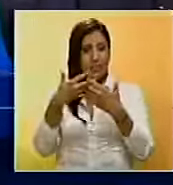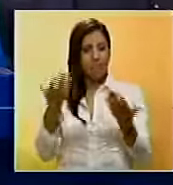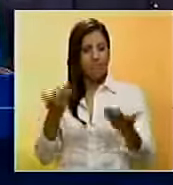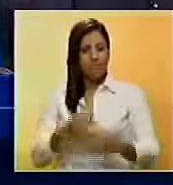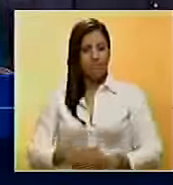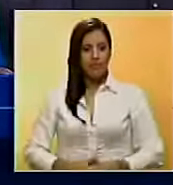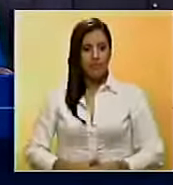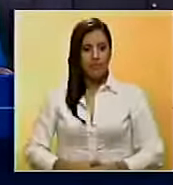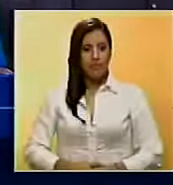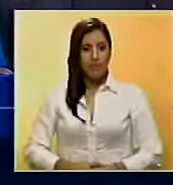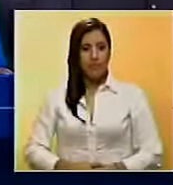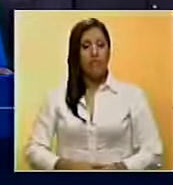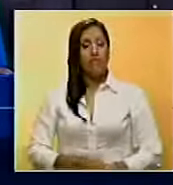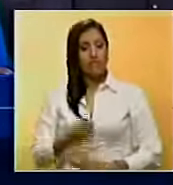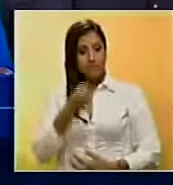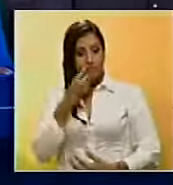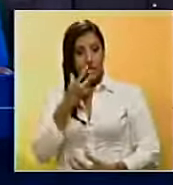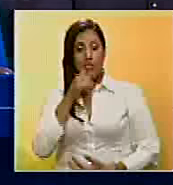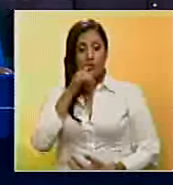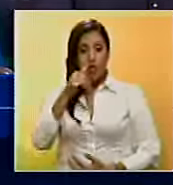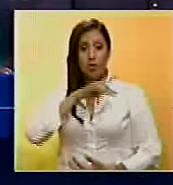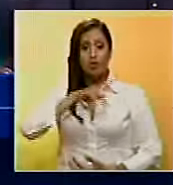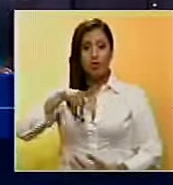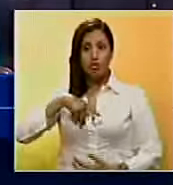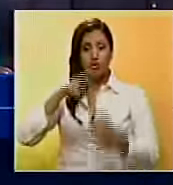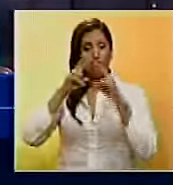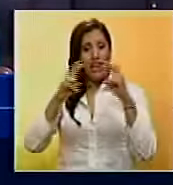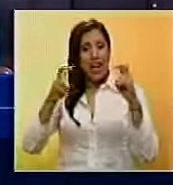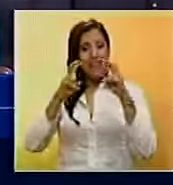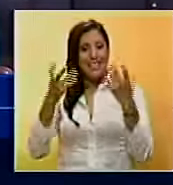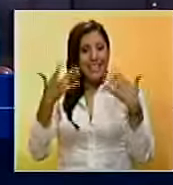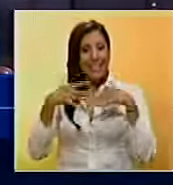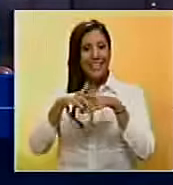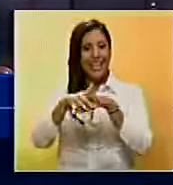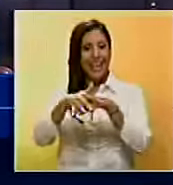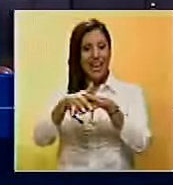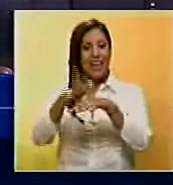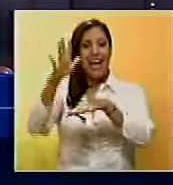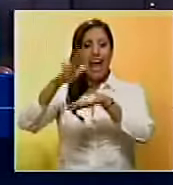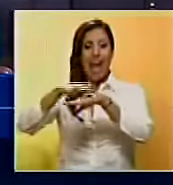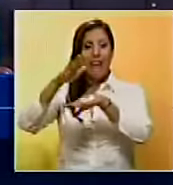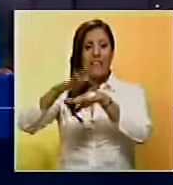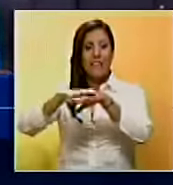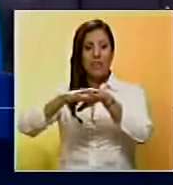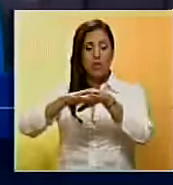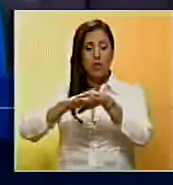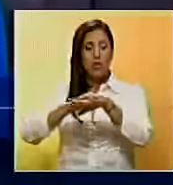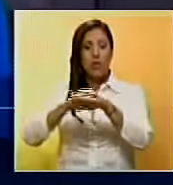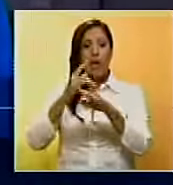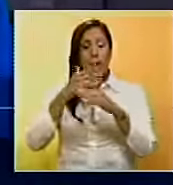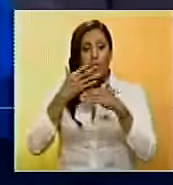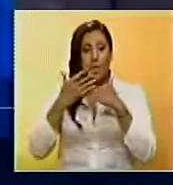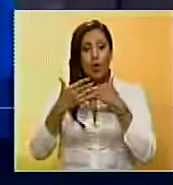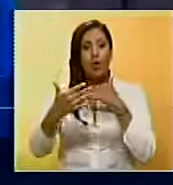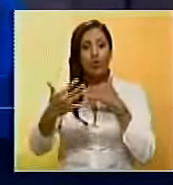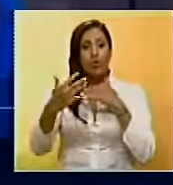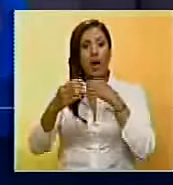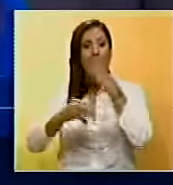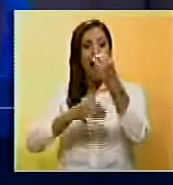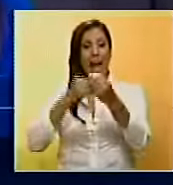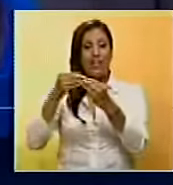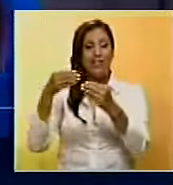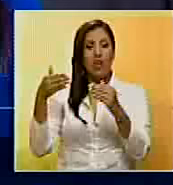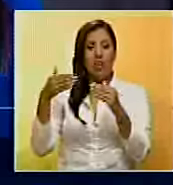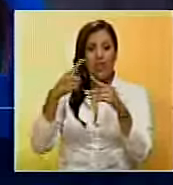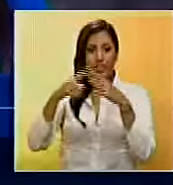Unidos? Como bien informamos, vamos a hacer una revisión integral y anunciaremos muy pronto las acciones